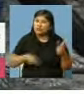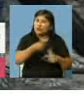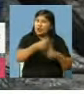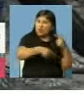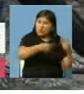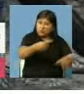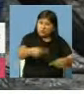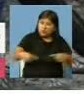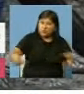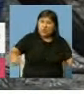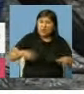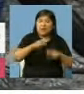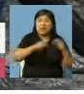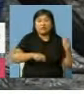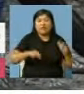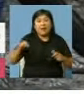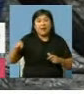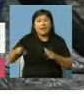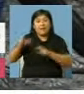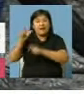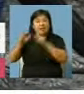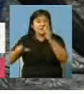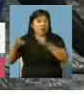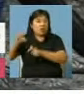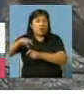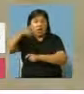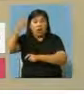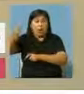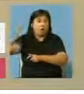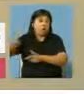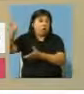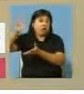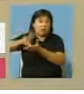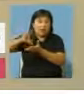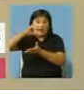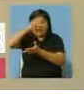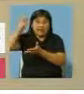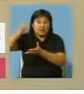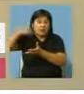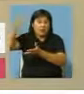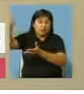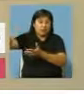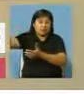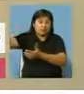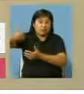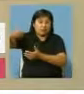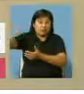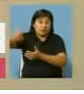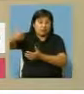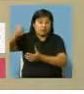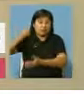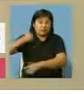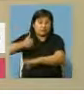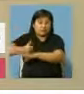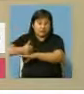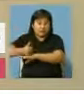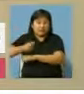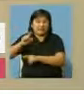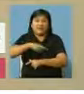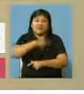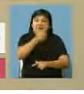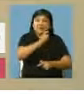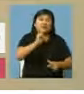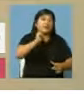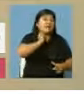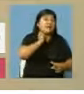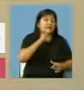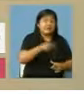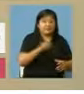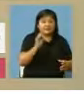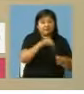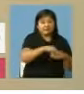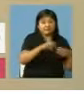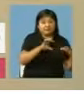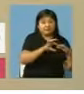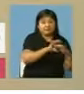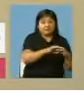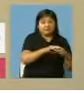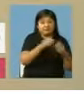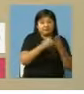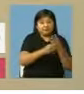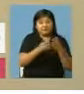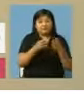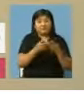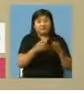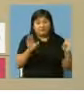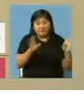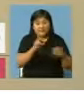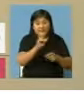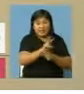pertenecen a parques nacionales de diferentes provincias, como nuestros brigadistas del Ministerio de Ambiente, la Dirección de Incendios Forestales, bomberos y bomberos